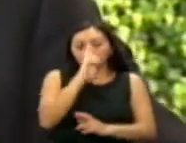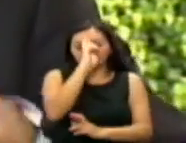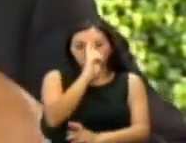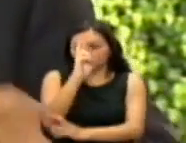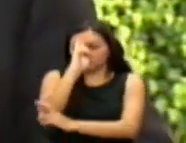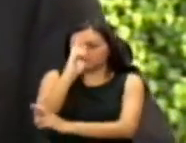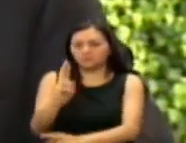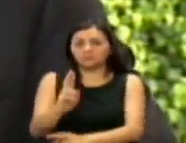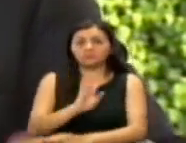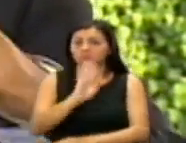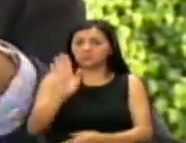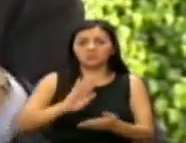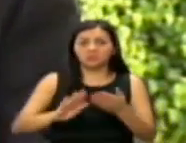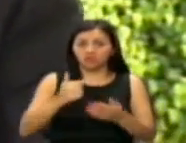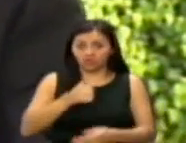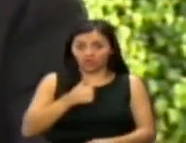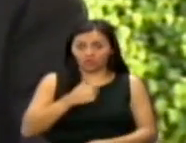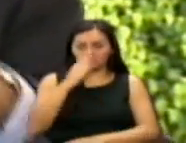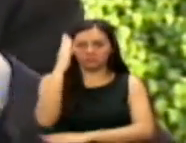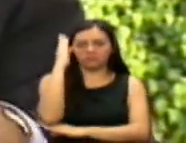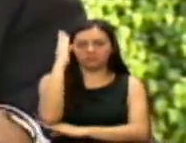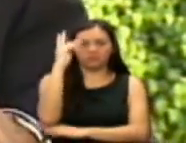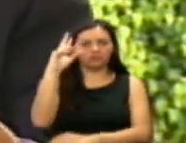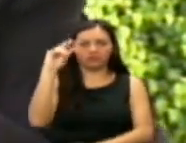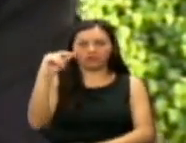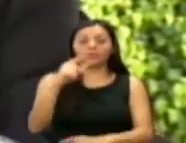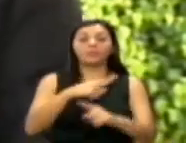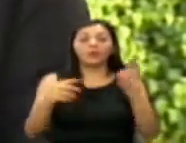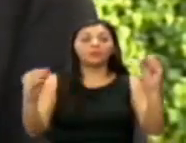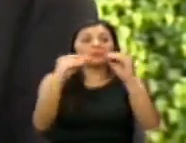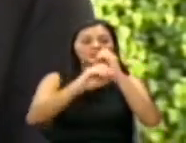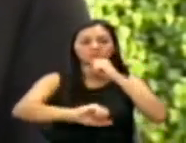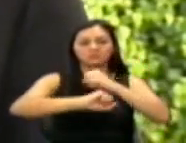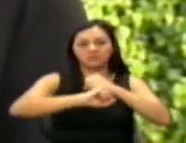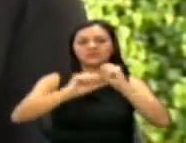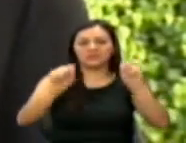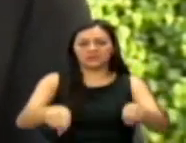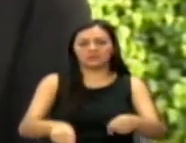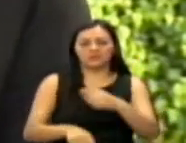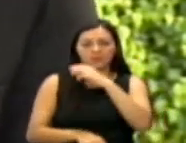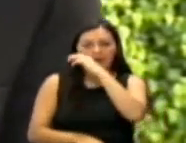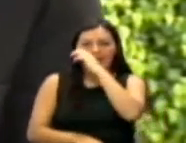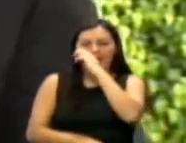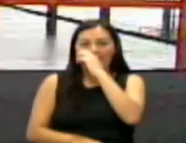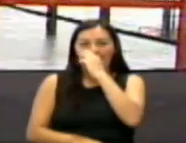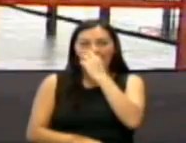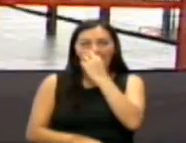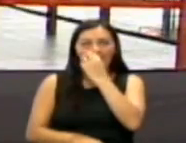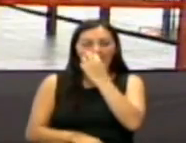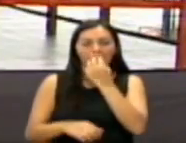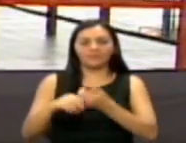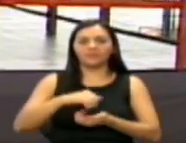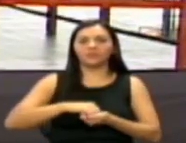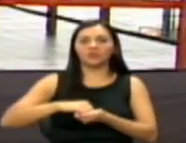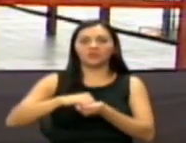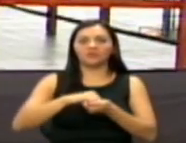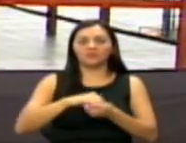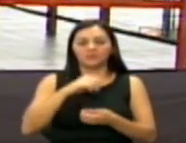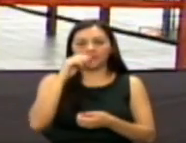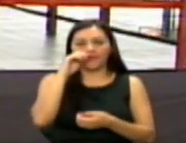de todo el pueblo ecuatoriano para impedir que los mismos de siempre nos regresen al pasado. La CONAIE ha anunciado, sin embargo, ayer en la noche, que va